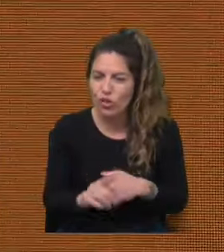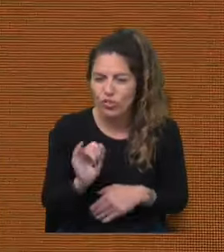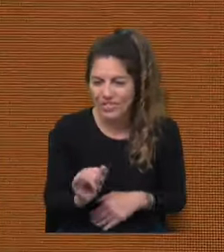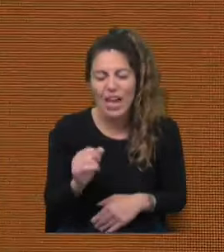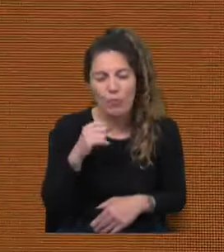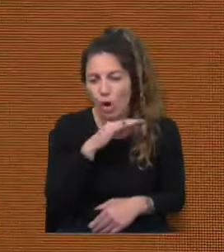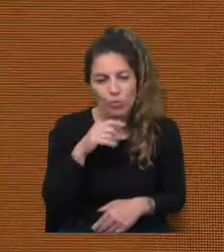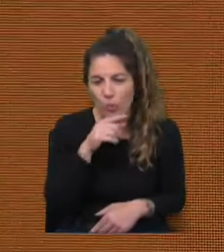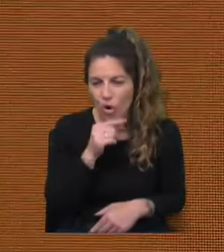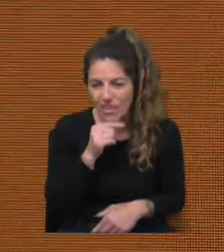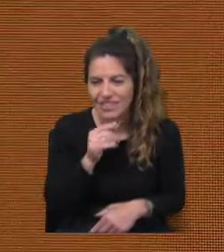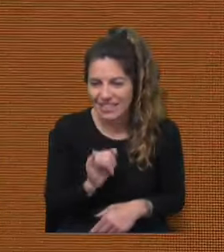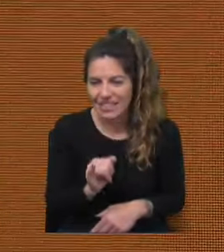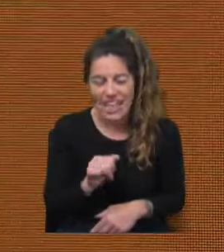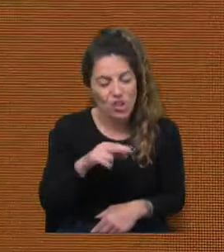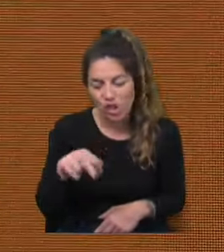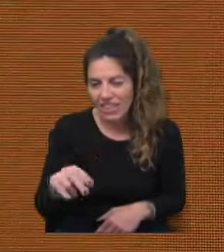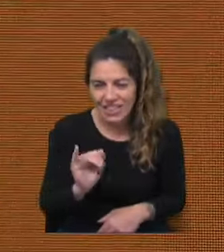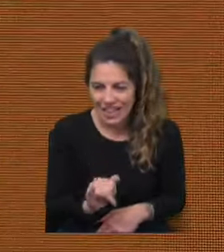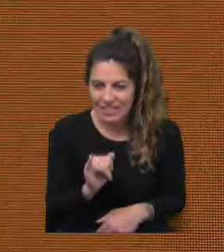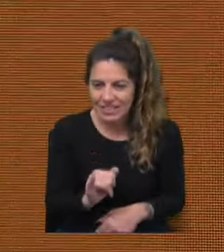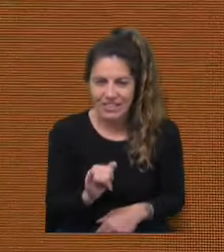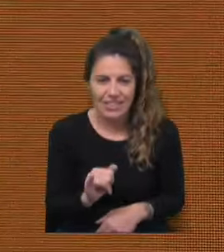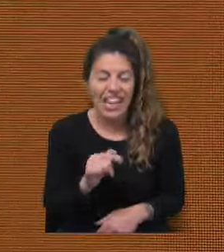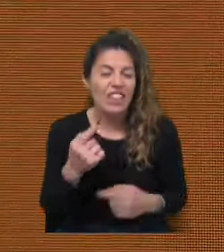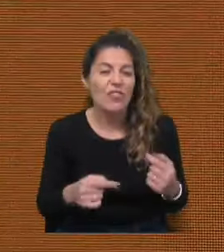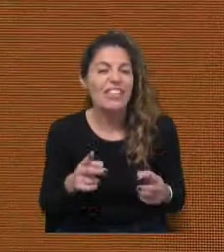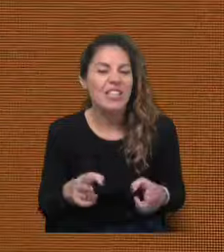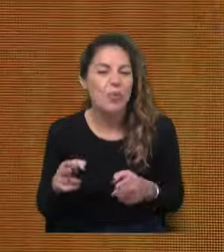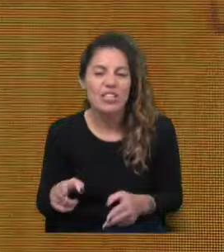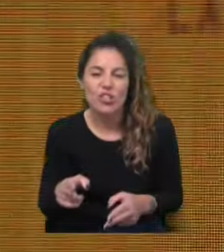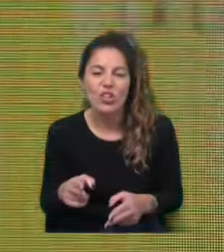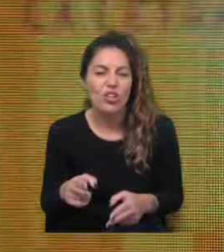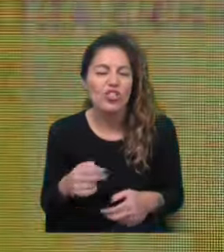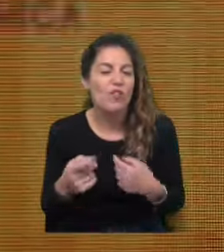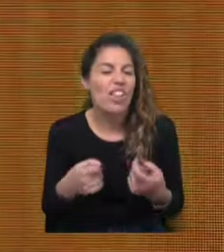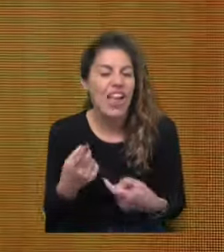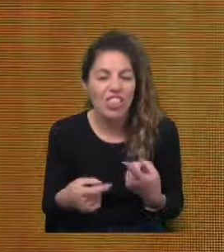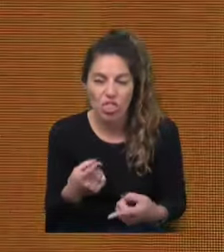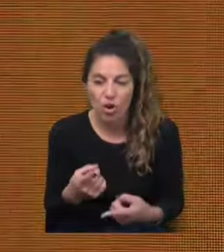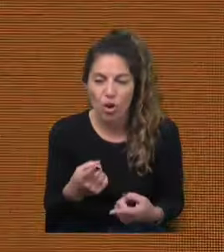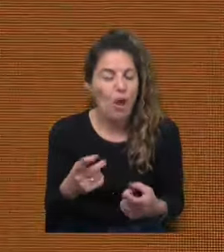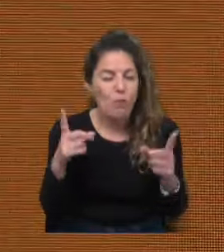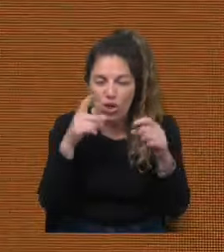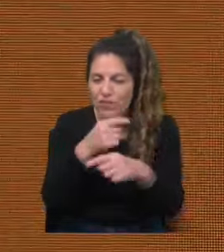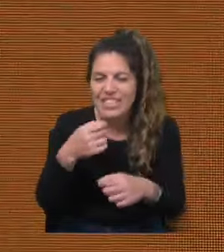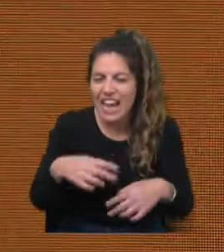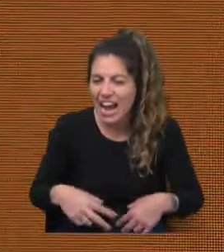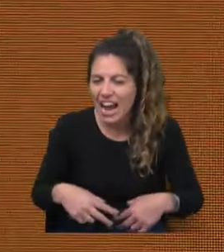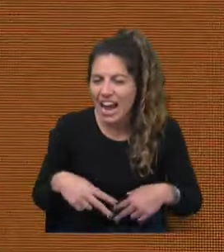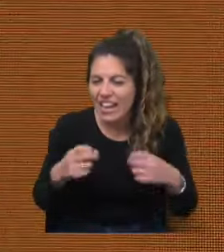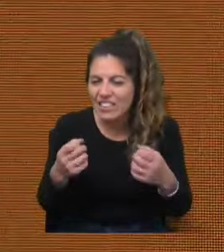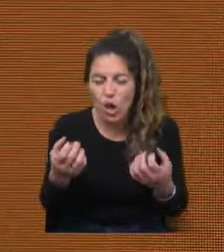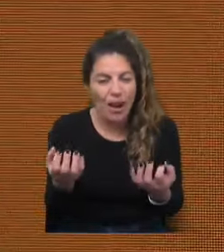corrupción policial sostenida y que en diferentes episodios se fue dando, pero es muy difícil de analizarlo. En general,